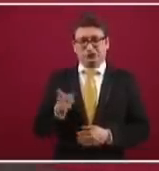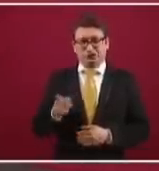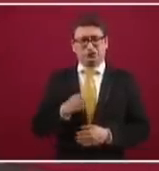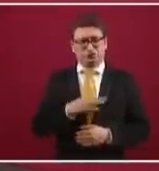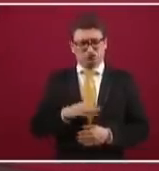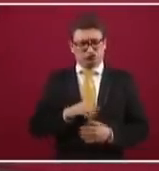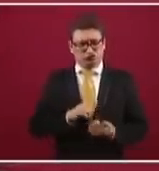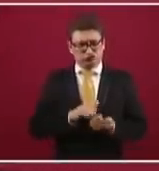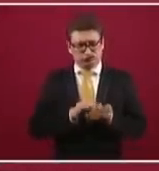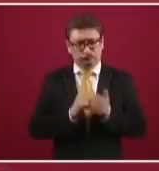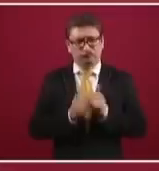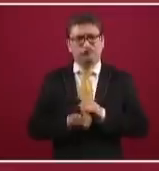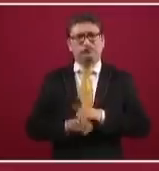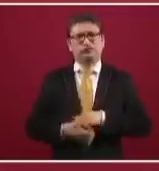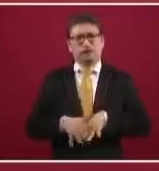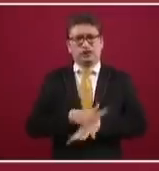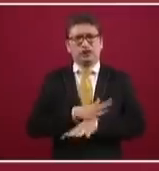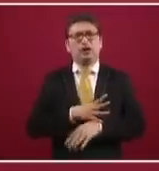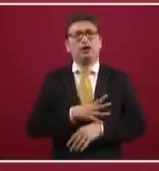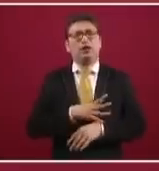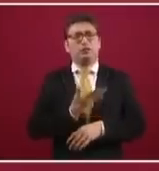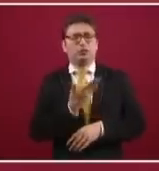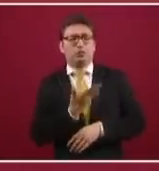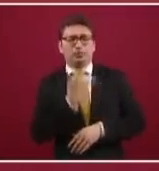readaptación, del perdón,